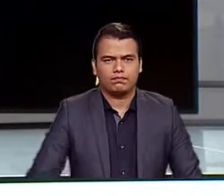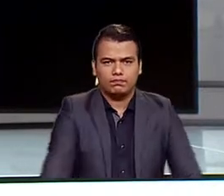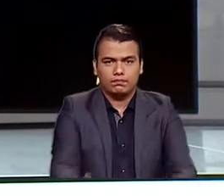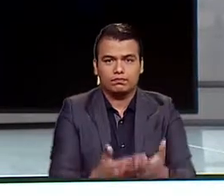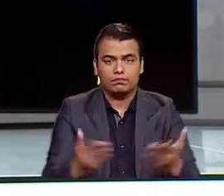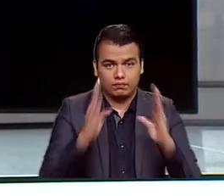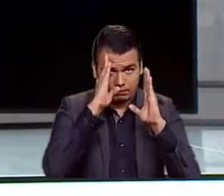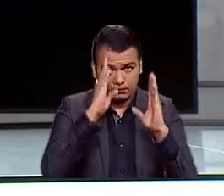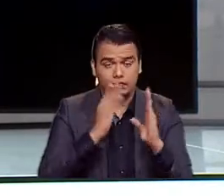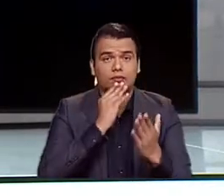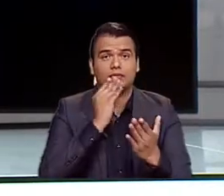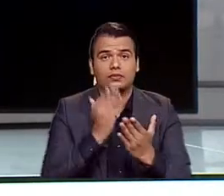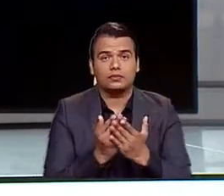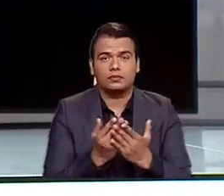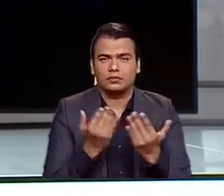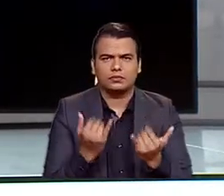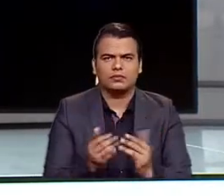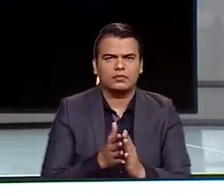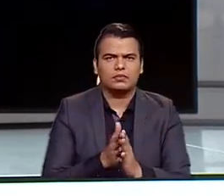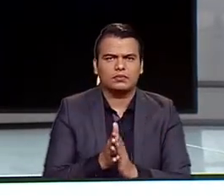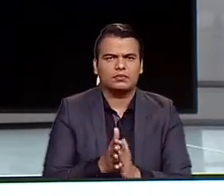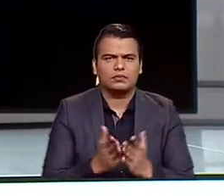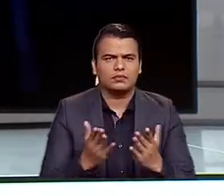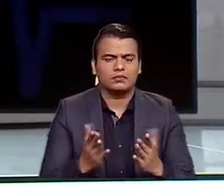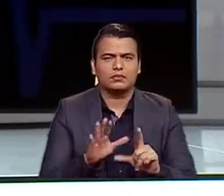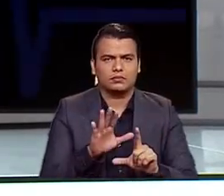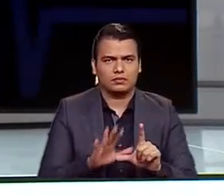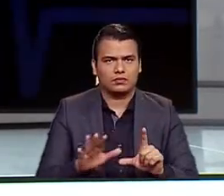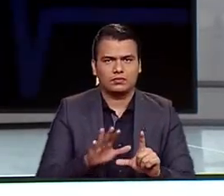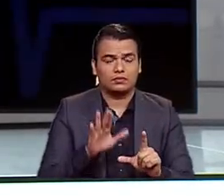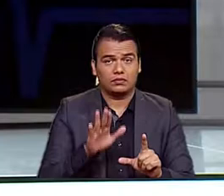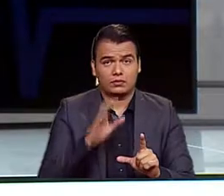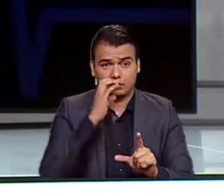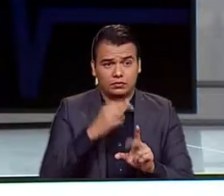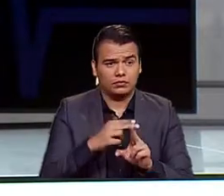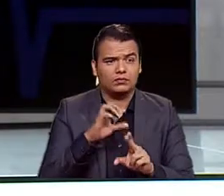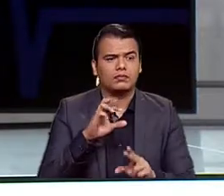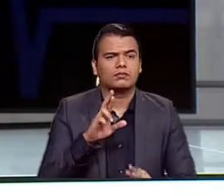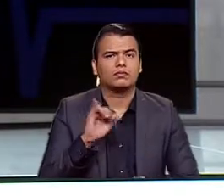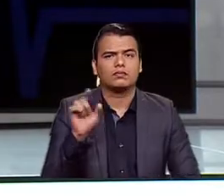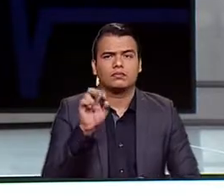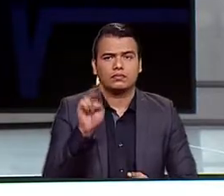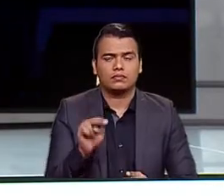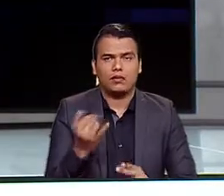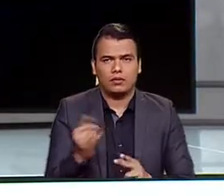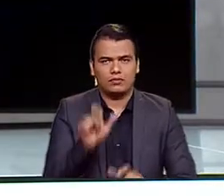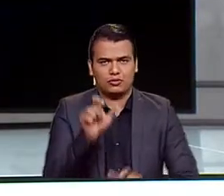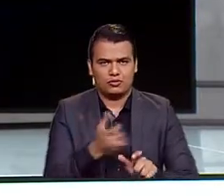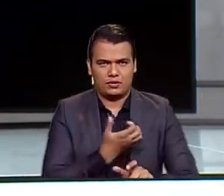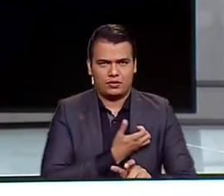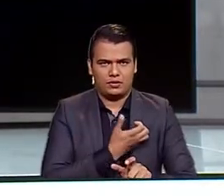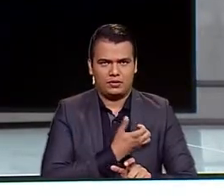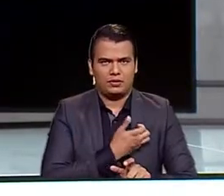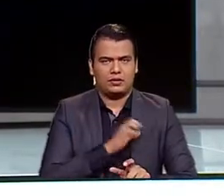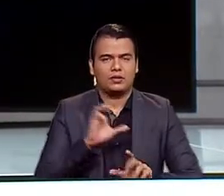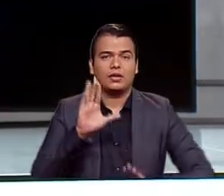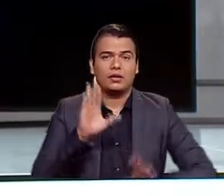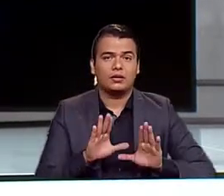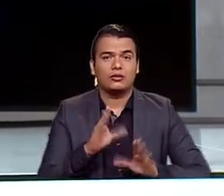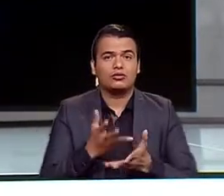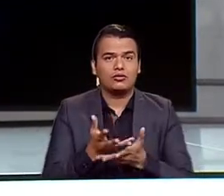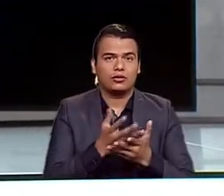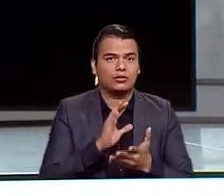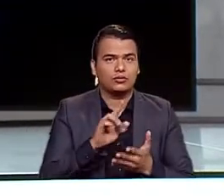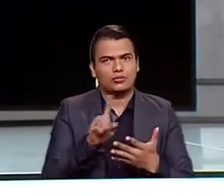Gracias por continuar en sintonía y vamos de una vez con la nota que Cristian Cuesta nos ha preparado con tres de los candidatos a la alcaldía de Quibdó. Los